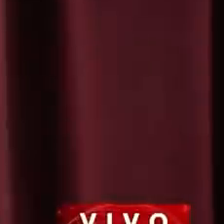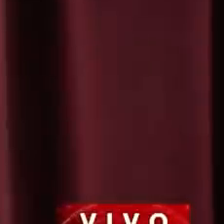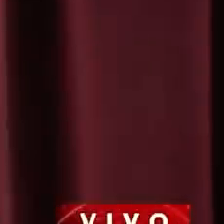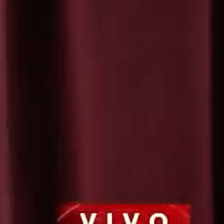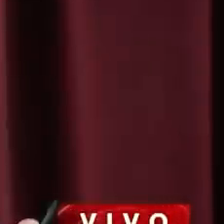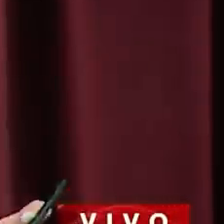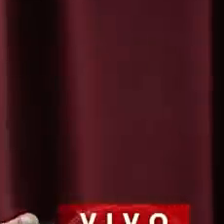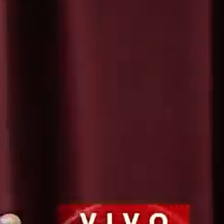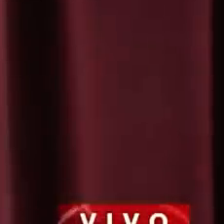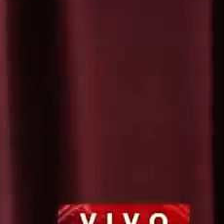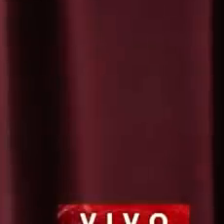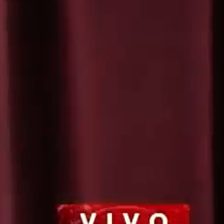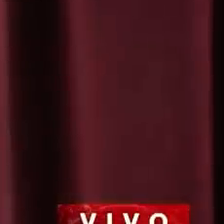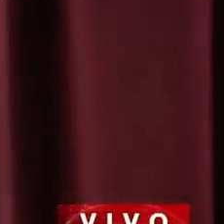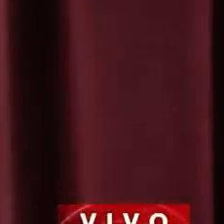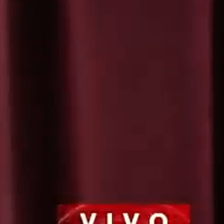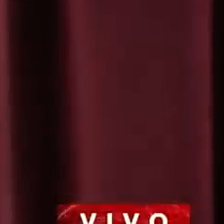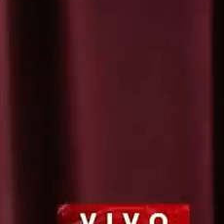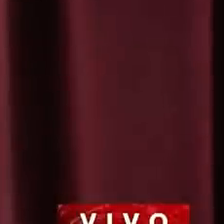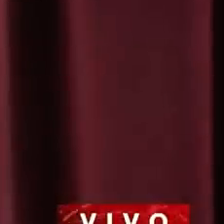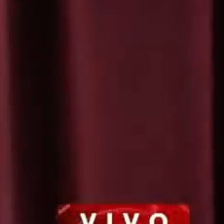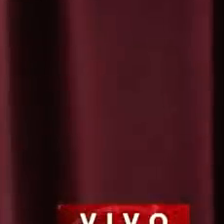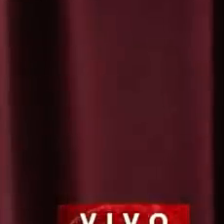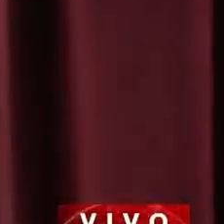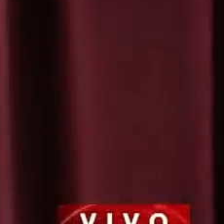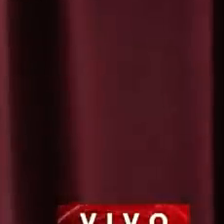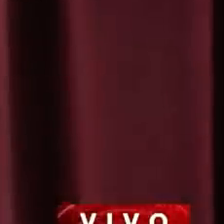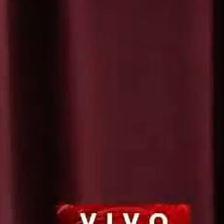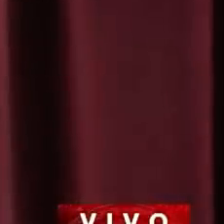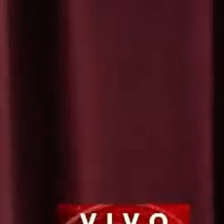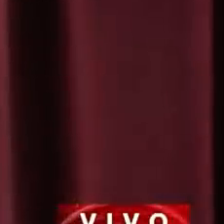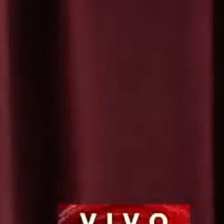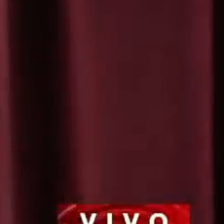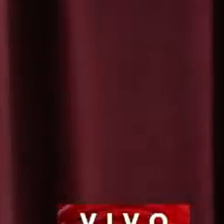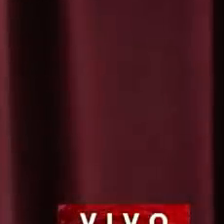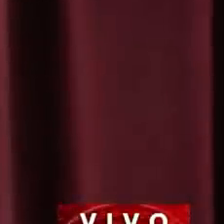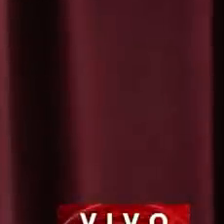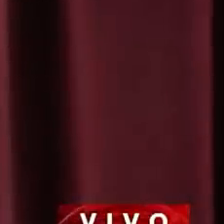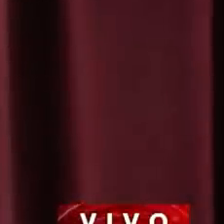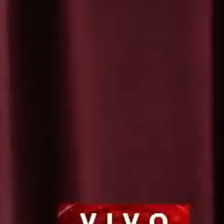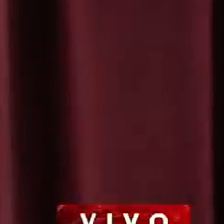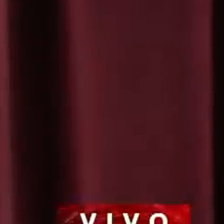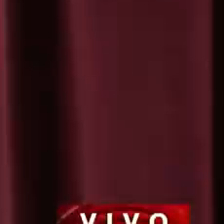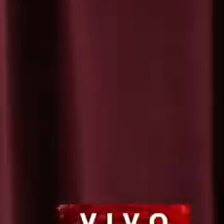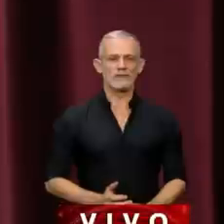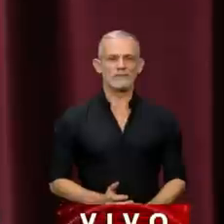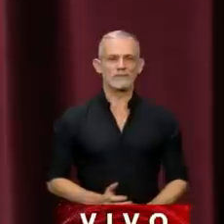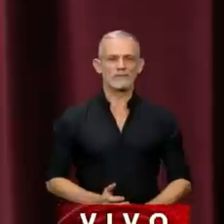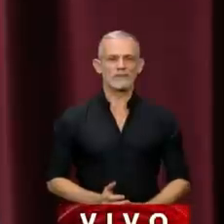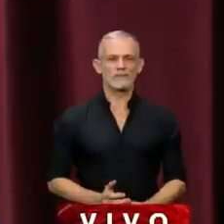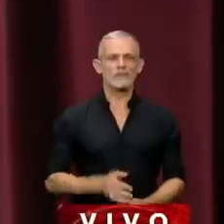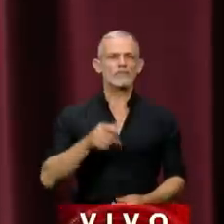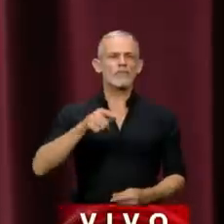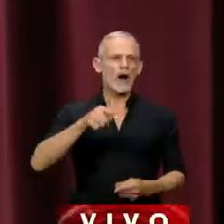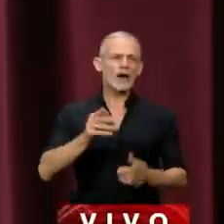Gracias, diputado Vilca. En uso de la palabra, y les voy a pedir, por favor, si nos pueden ceder algunos